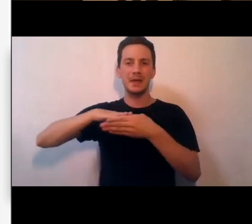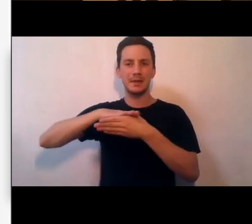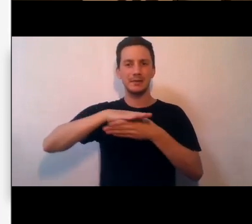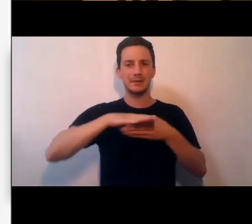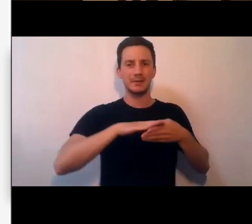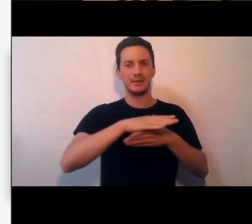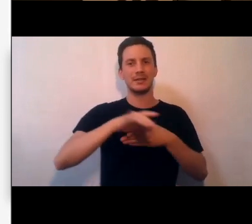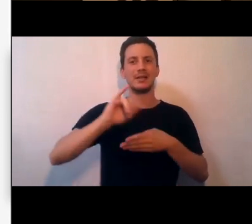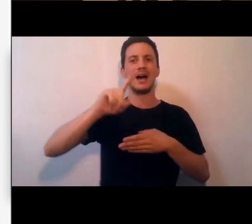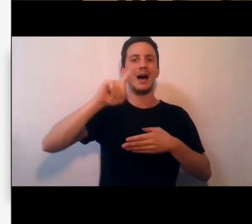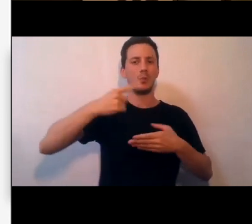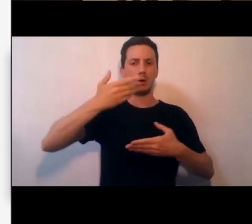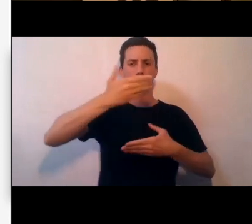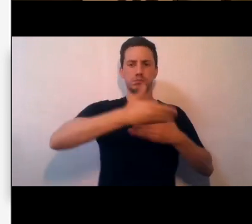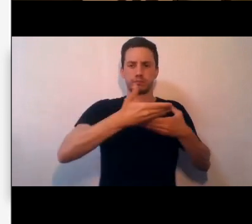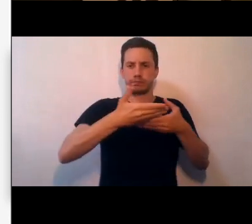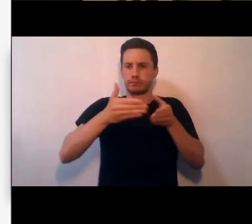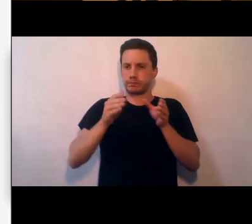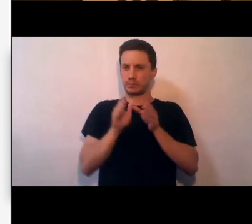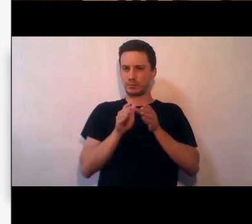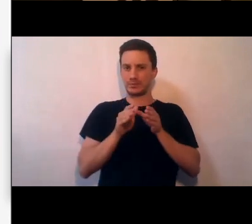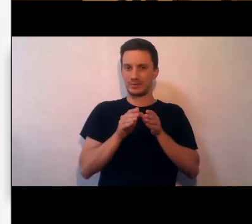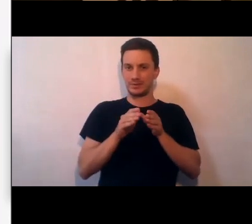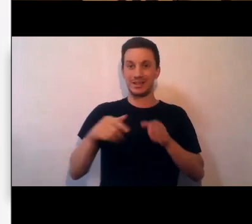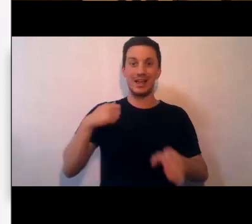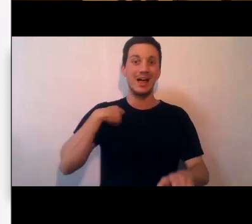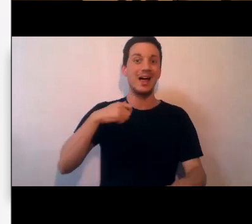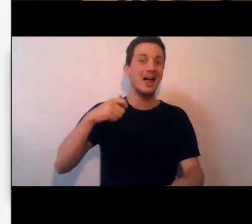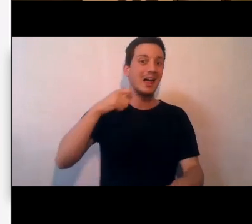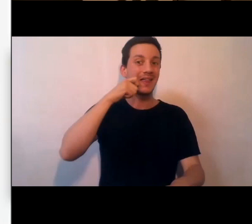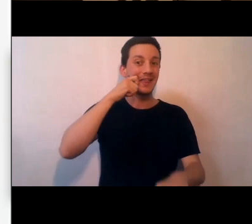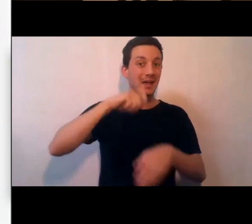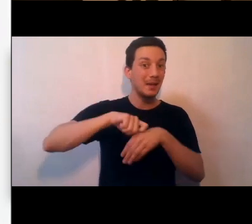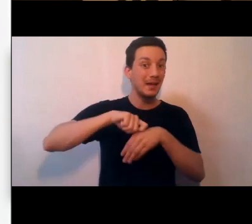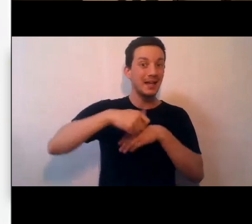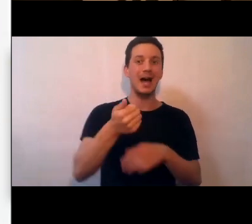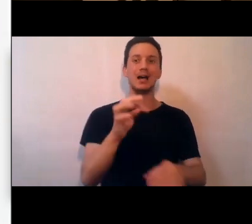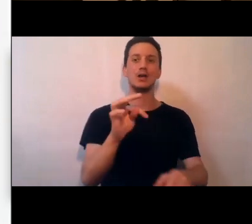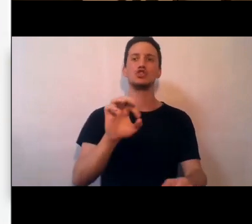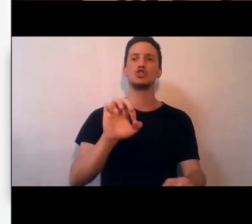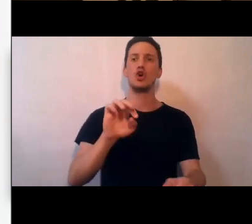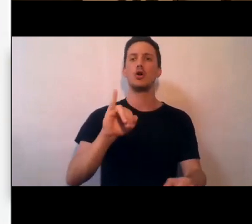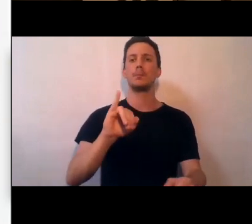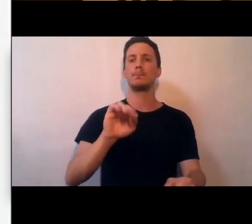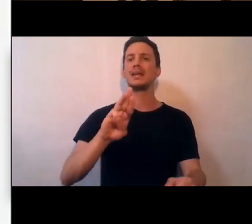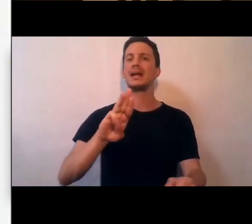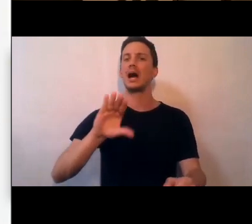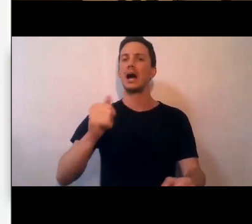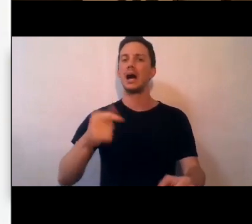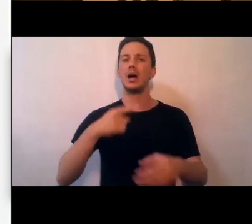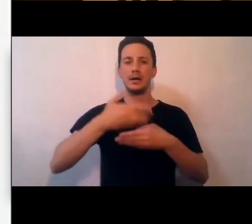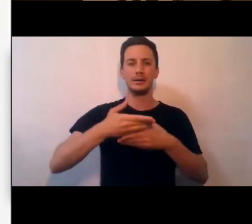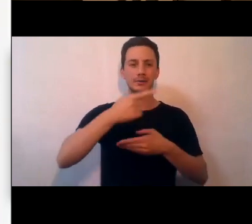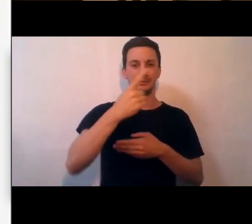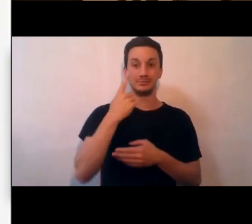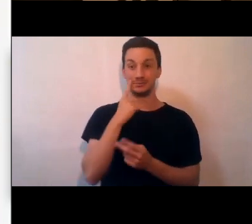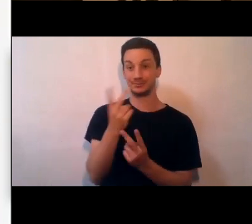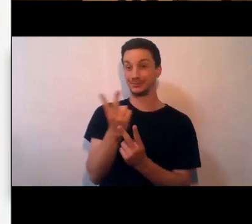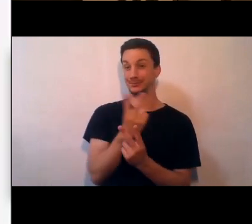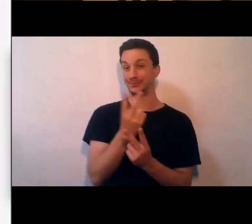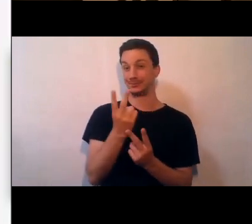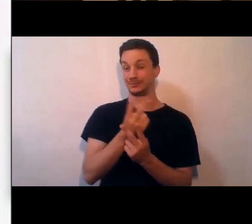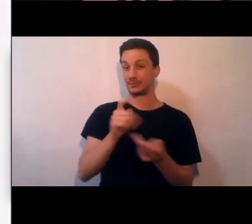luego una armadura. En la dermatitis atópica están, como veis, alterados tanto los corneocitos como